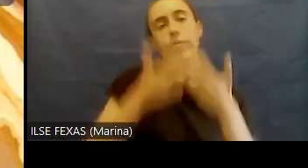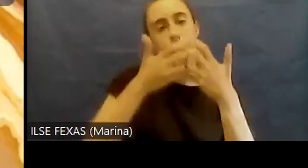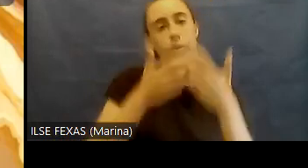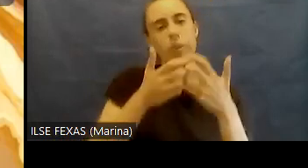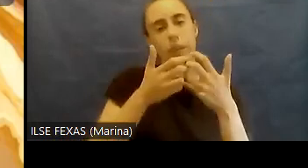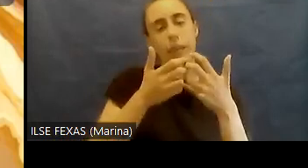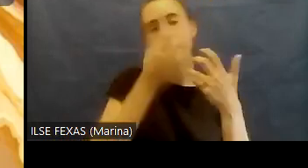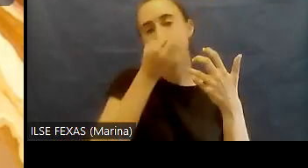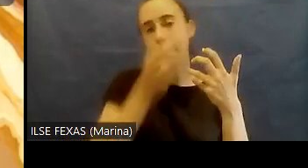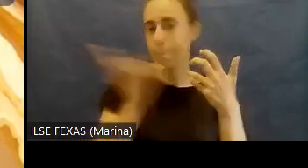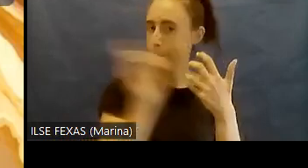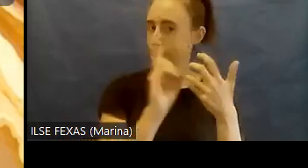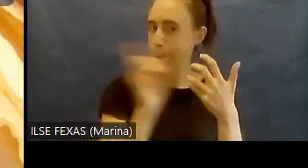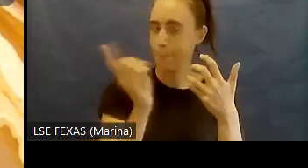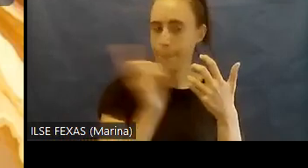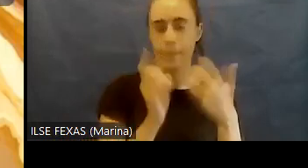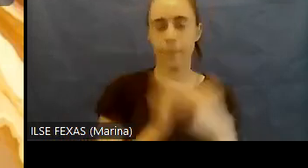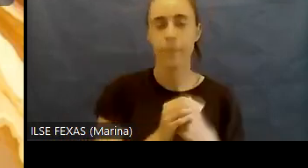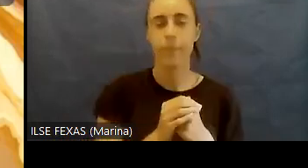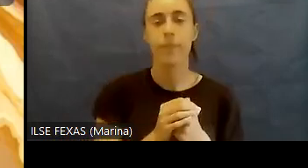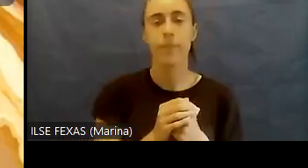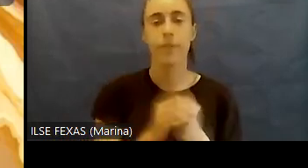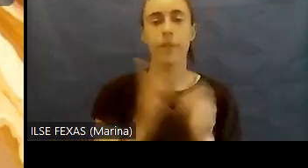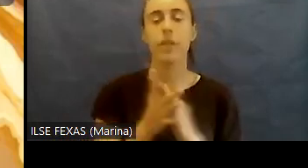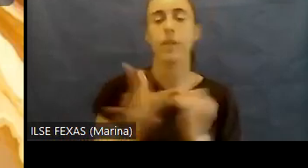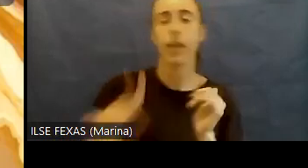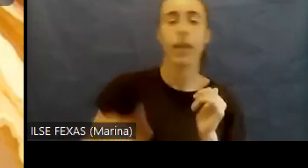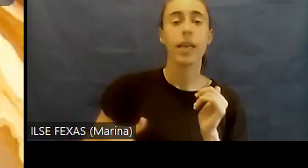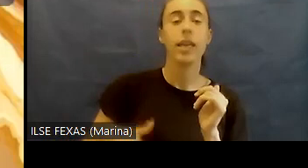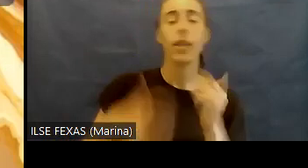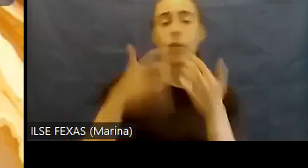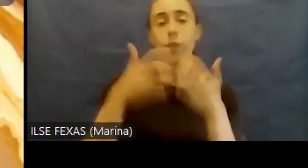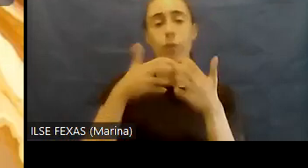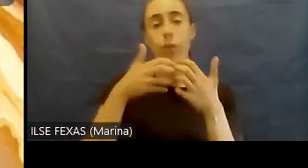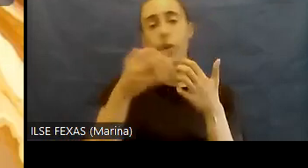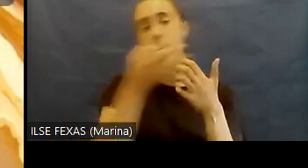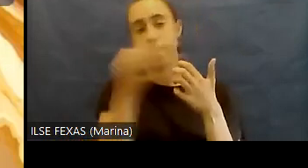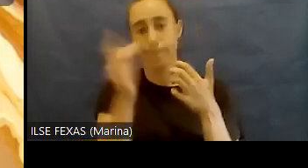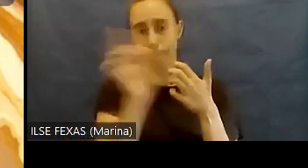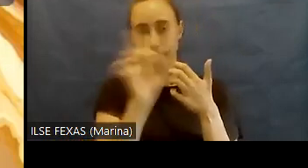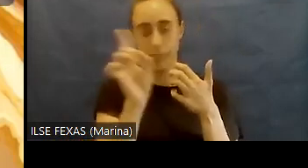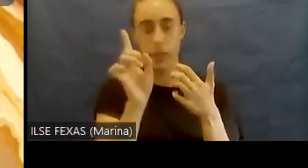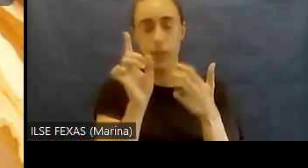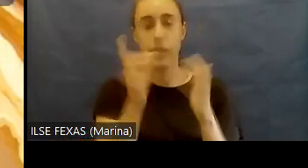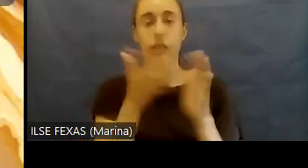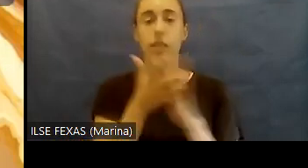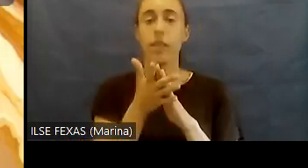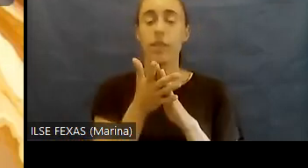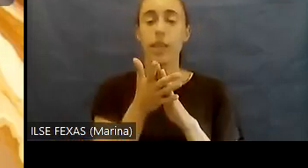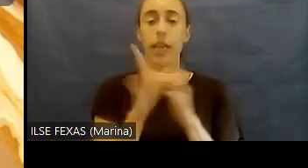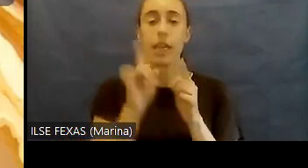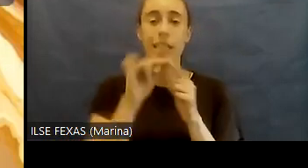bien. O sea, no funciona absolutamente bien. Es el paso previo a